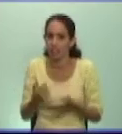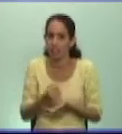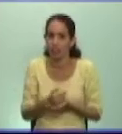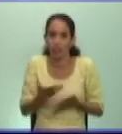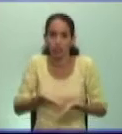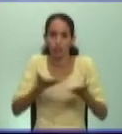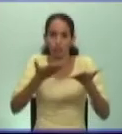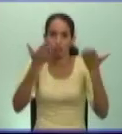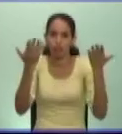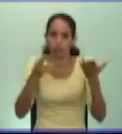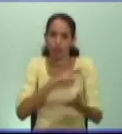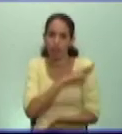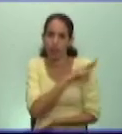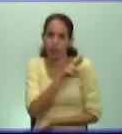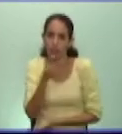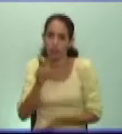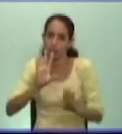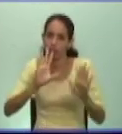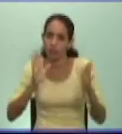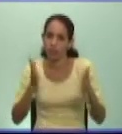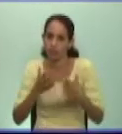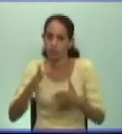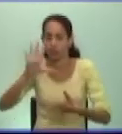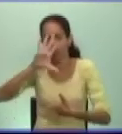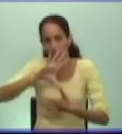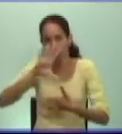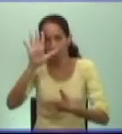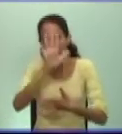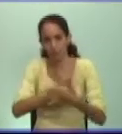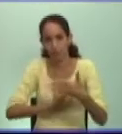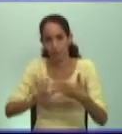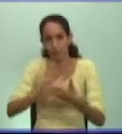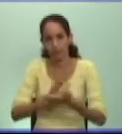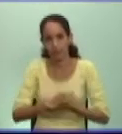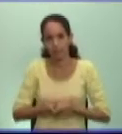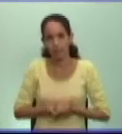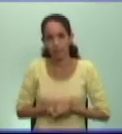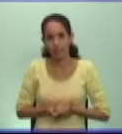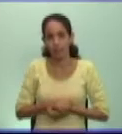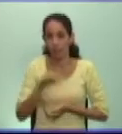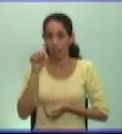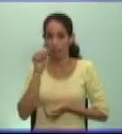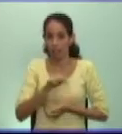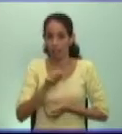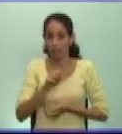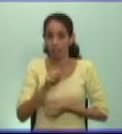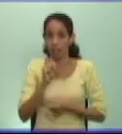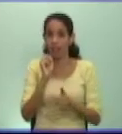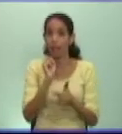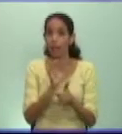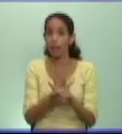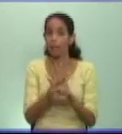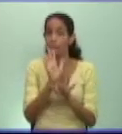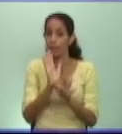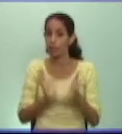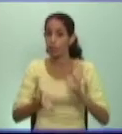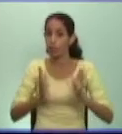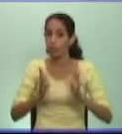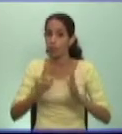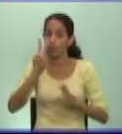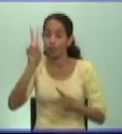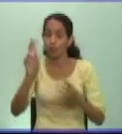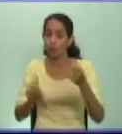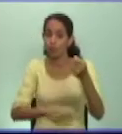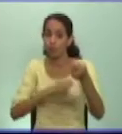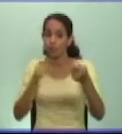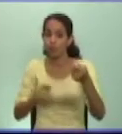auge revolucionario en todo el continente. Este es el periodo en vísperas de la Segunda Guerra Mundial. ¿Qué ocurre entonces ya